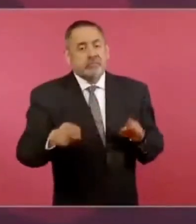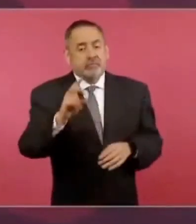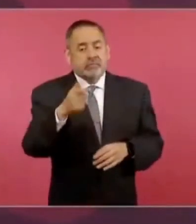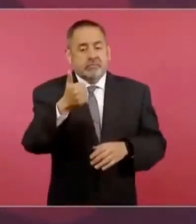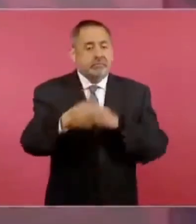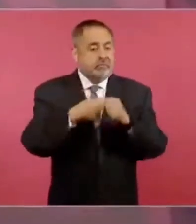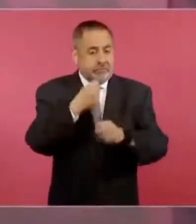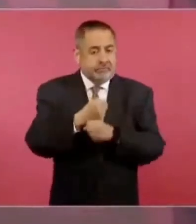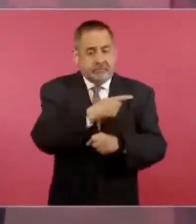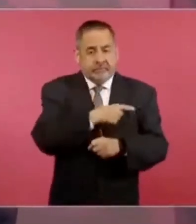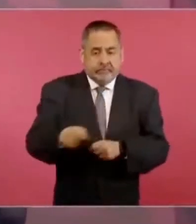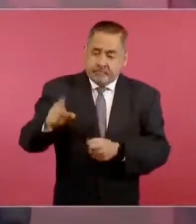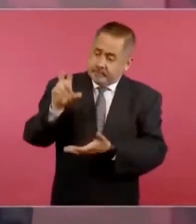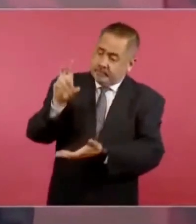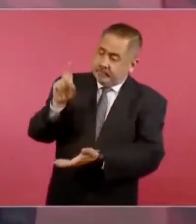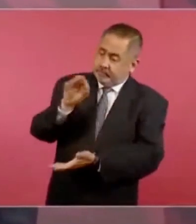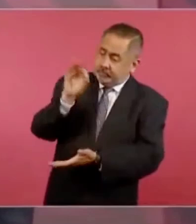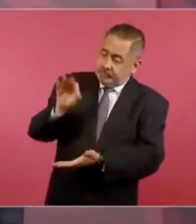años,